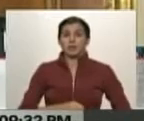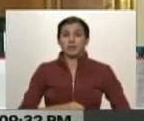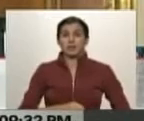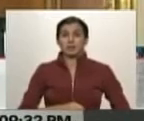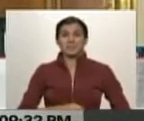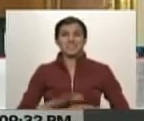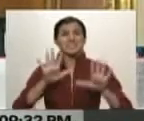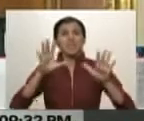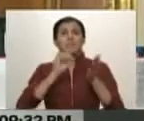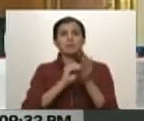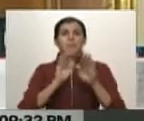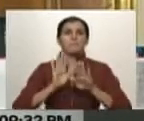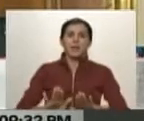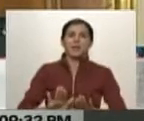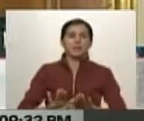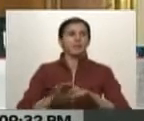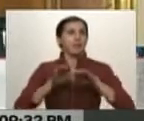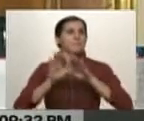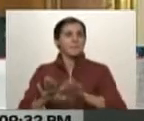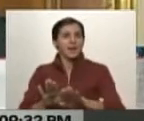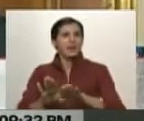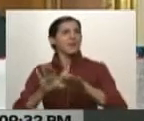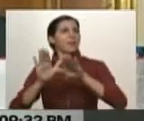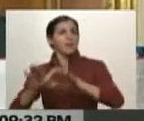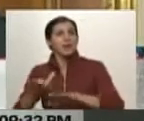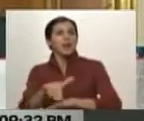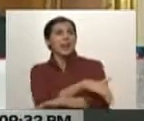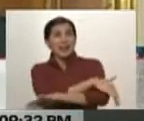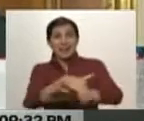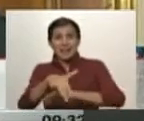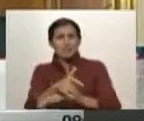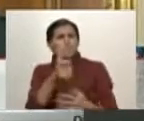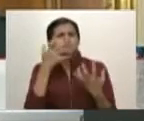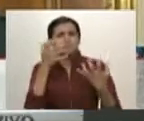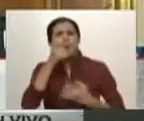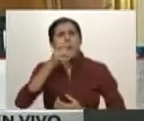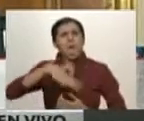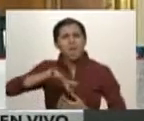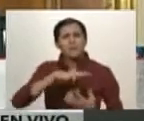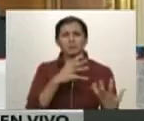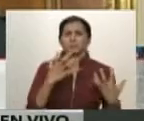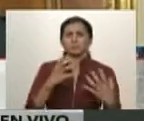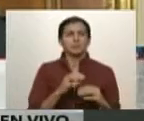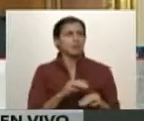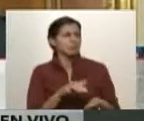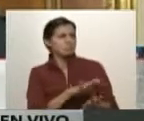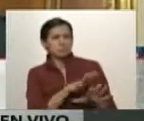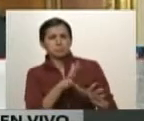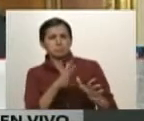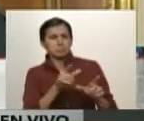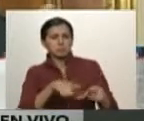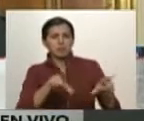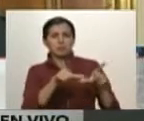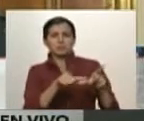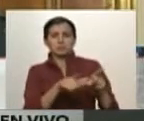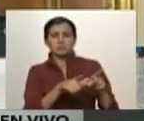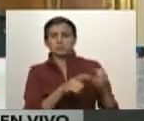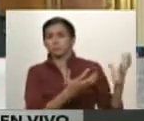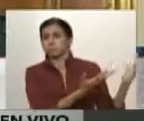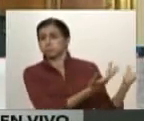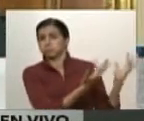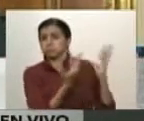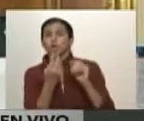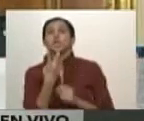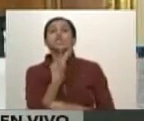diez veces porque estaba el pueblo en las calles una parte nos paramos era como una alcabala y salían unas 200